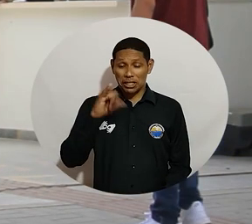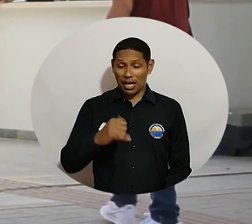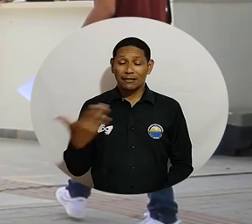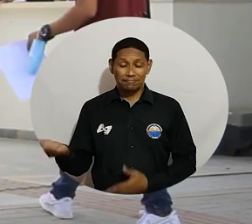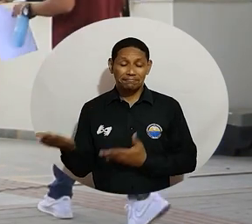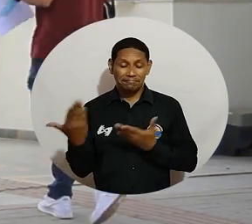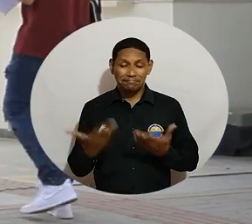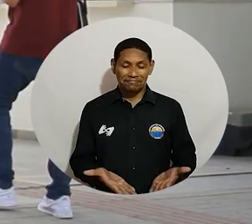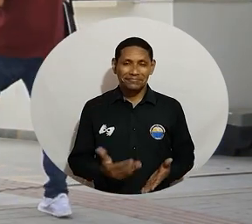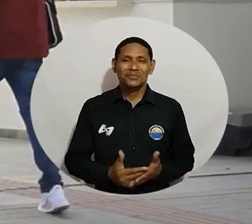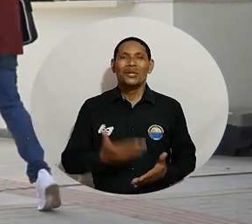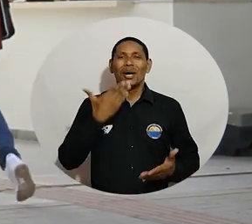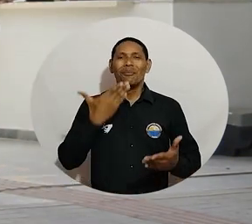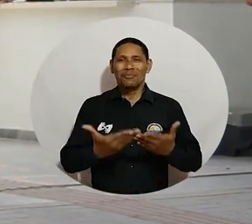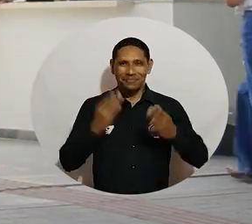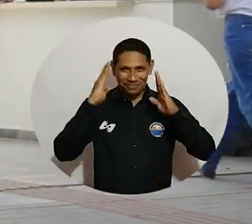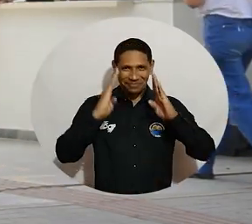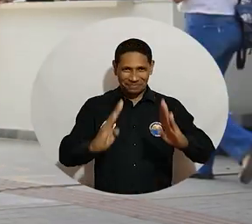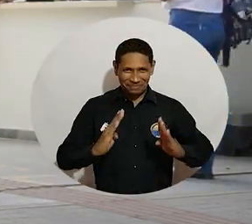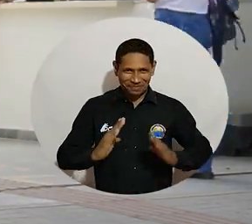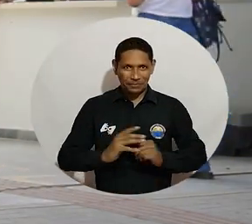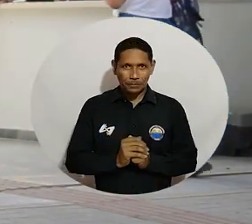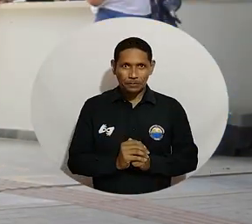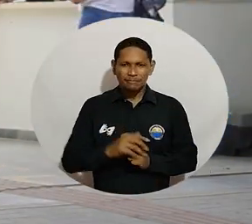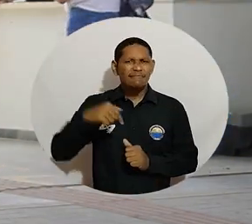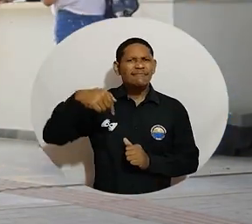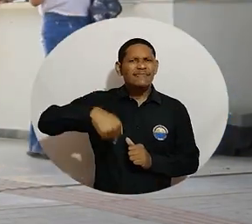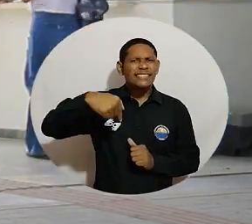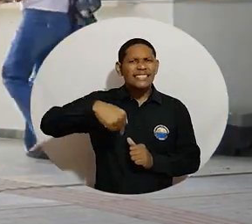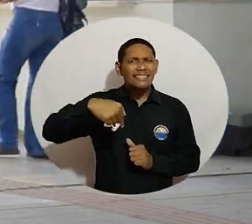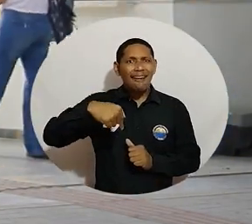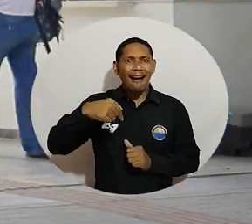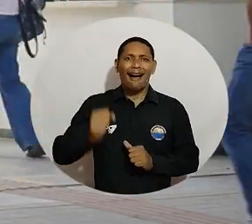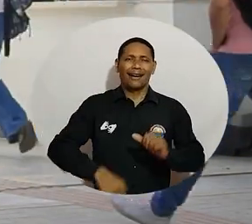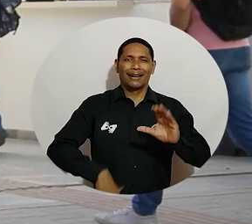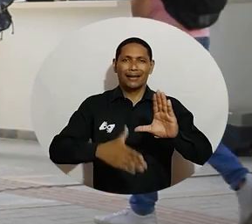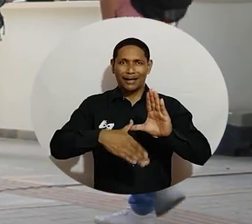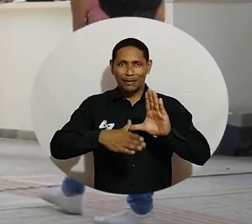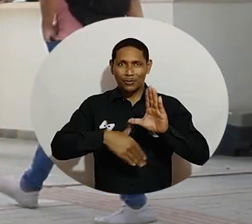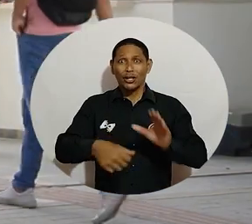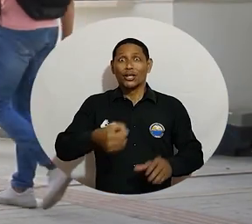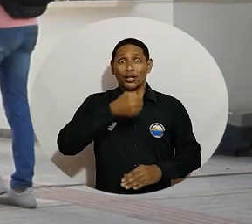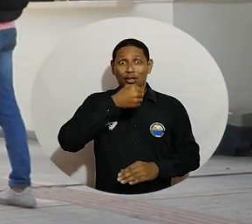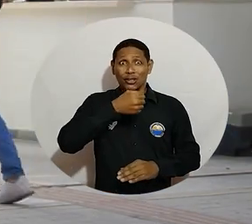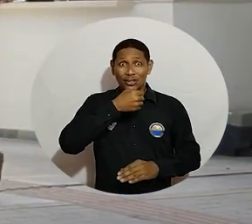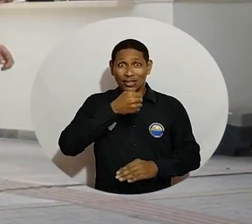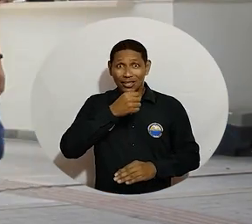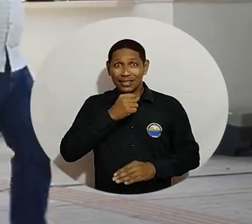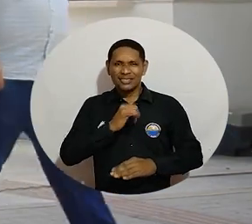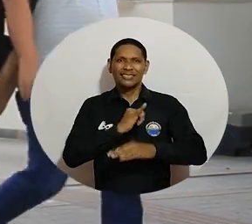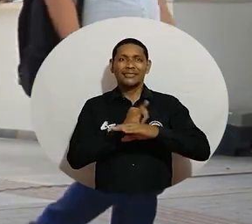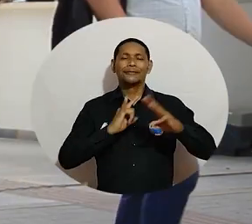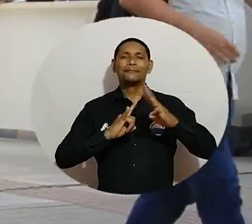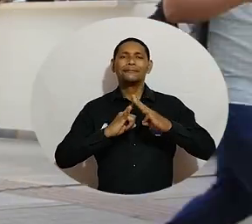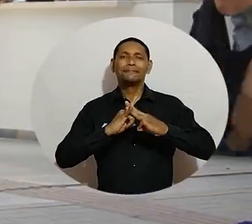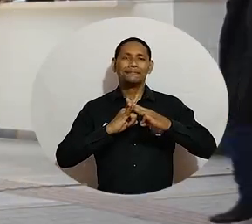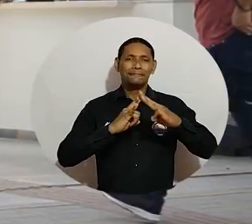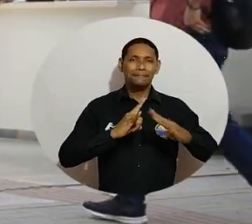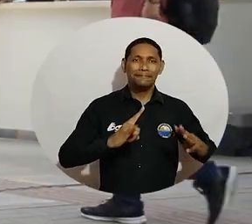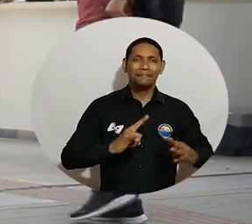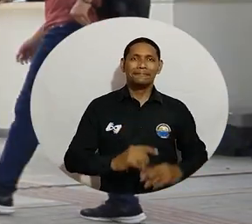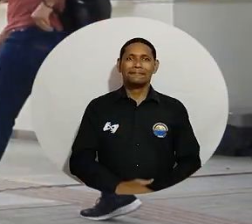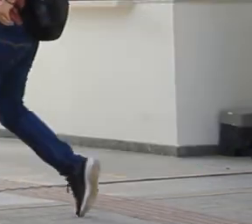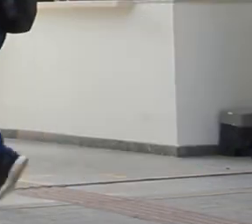Ya estamos de vuelta con ustedes. Gracias por su sintonía. Están viendo el Campus TV, programa institucional de la Universidad